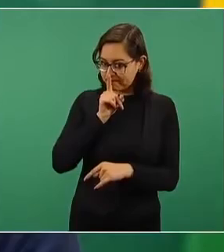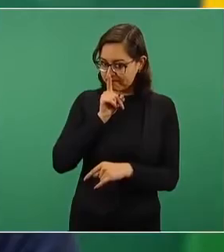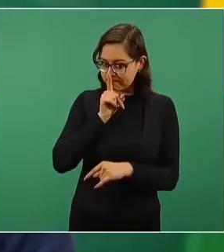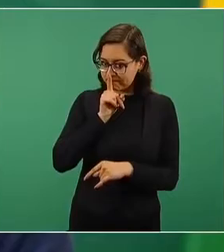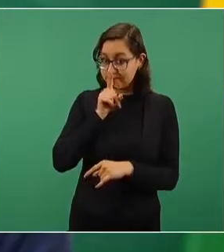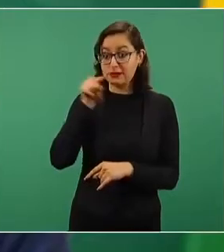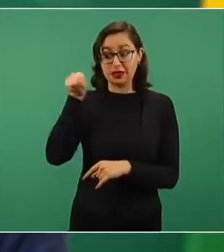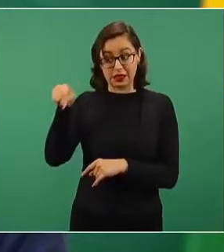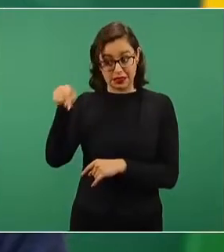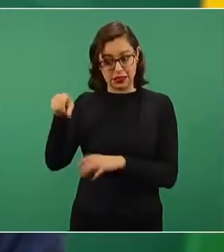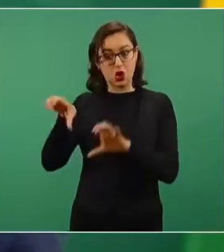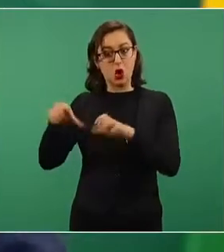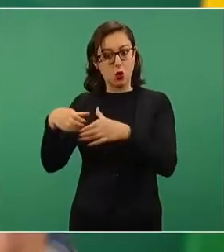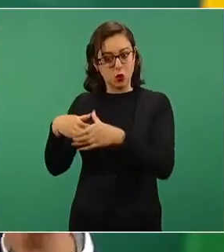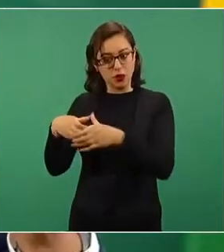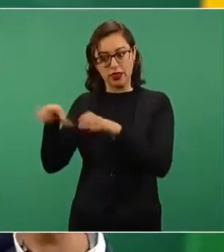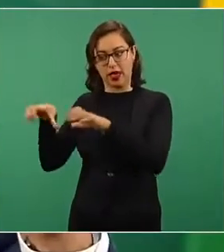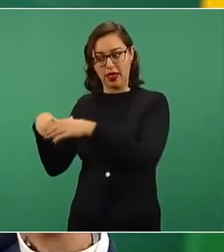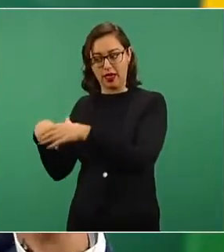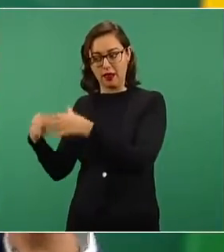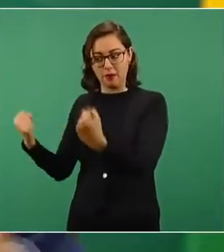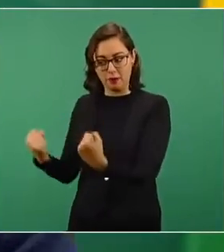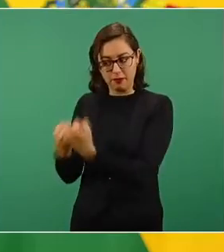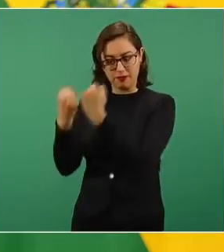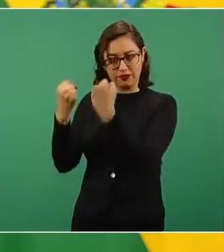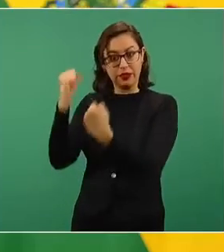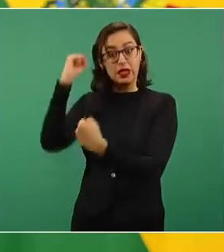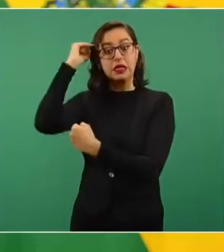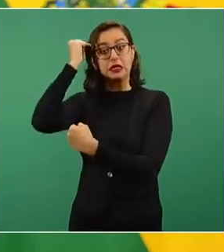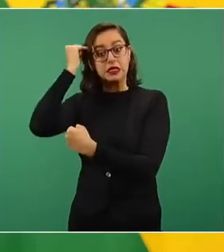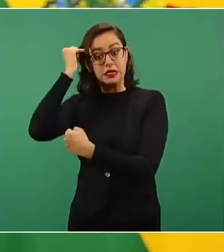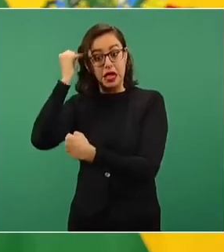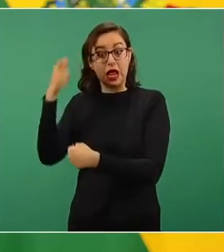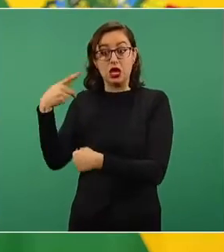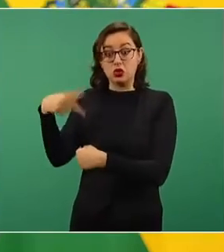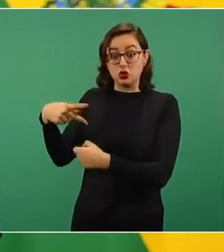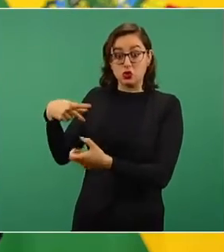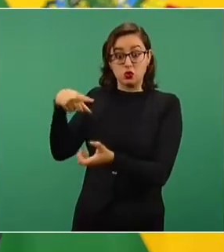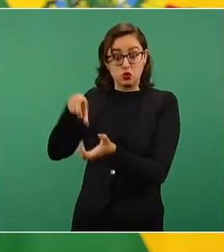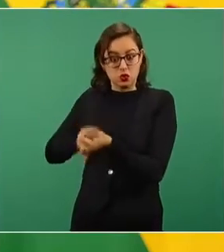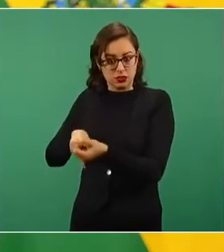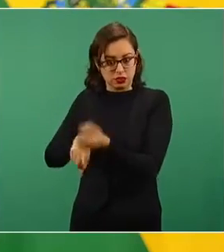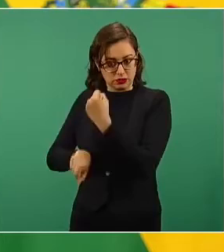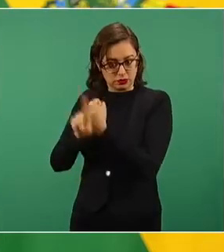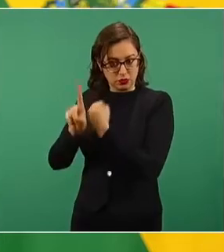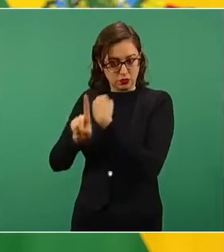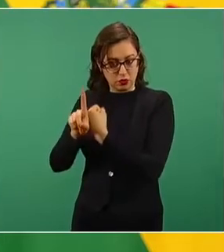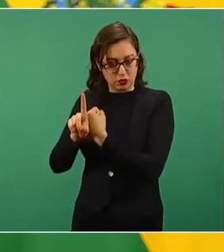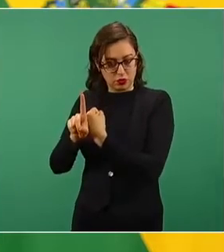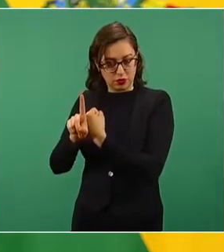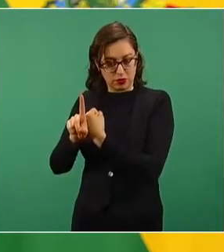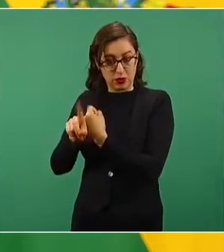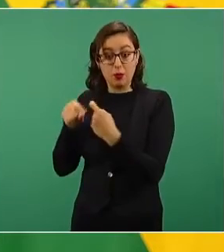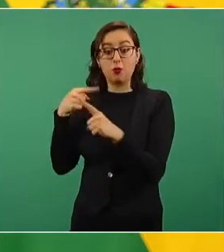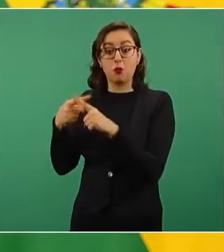es una confrontación entre comunidades por el agua y por la